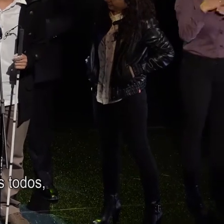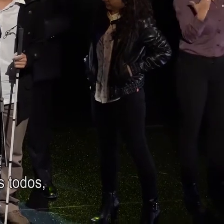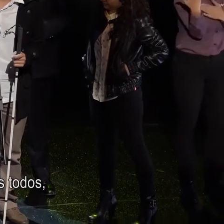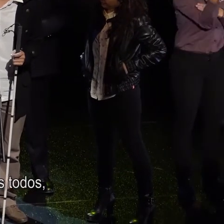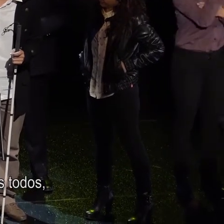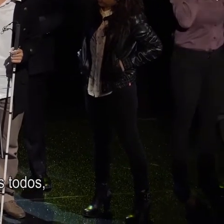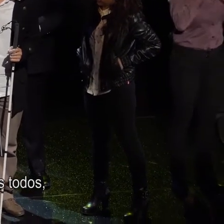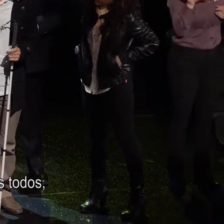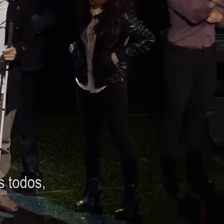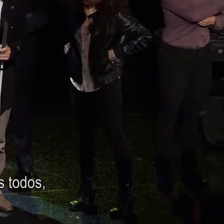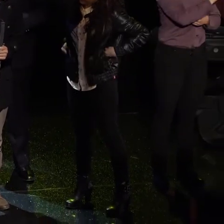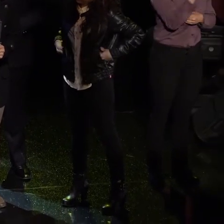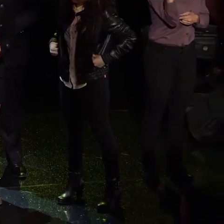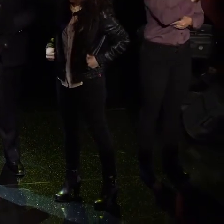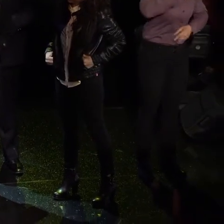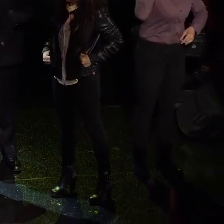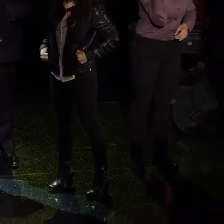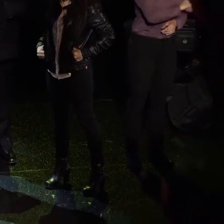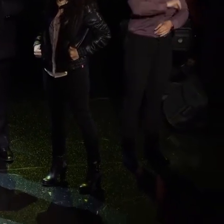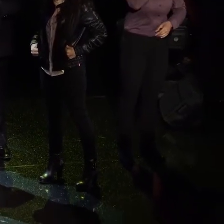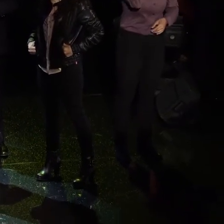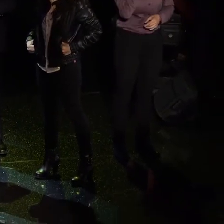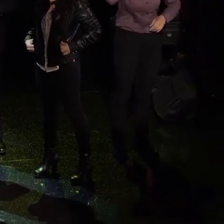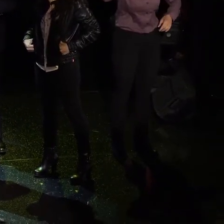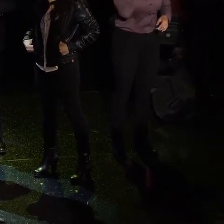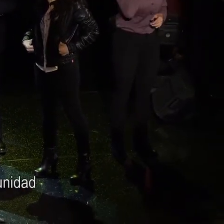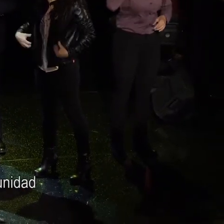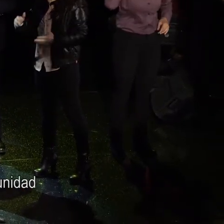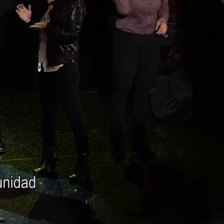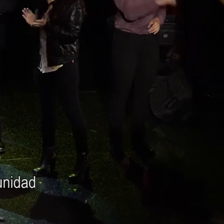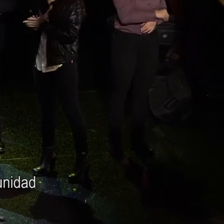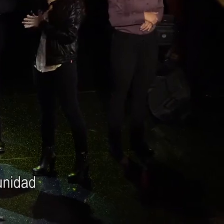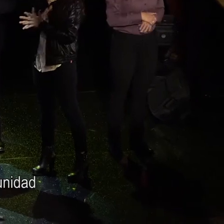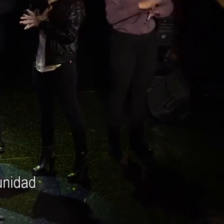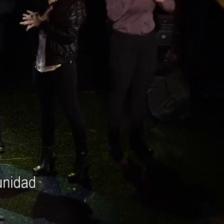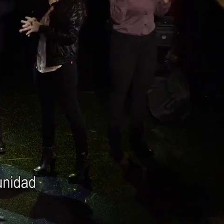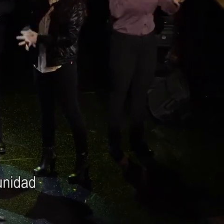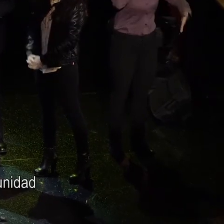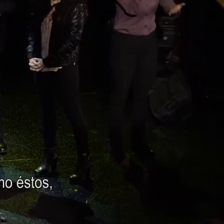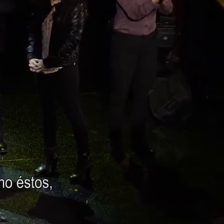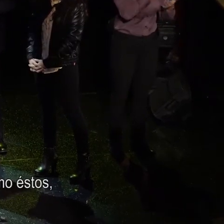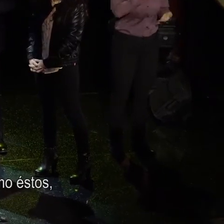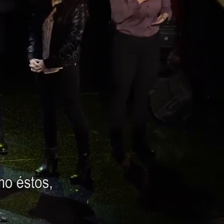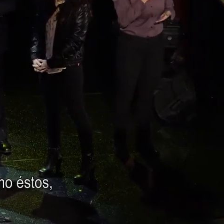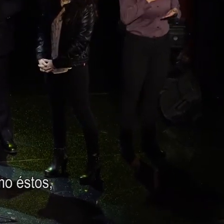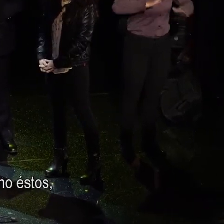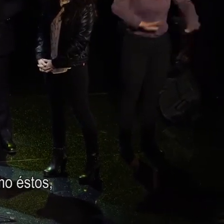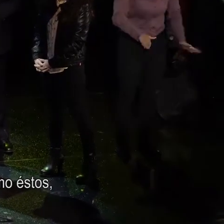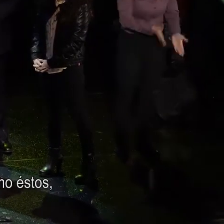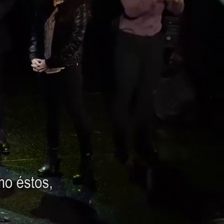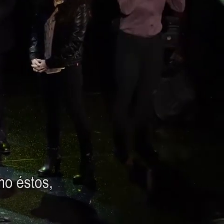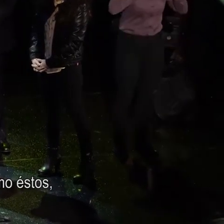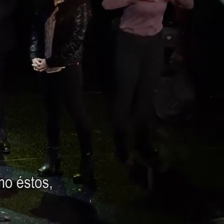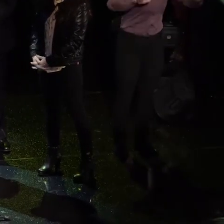es para todos y todos somos todos, ciegos, sordos, todos. Entonces, gracias por esta oportunidad y que sigan abriendo